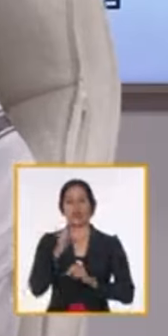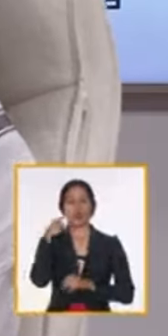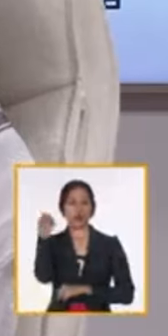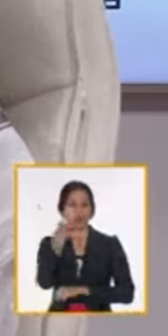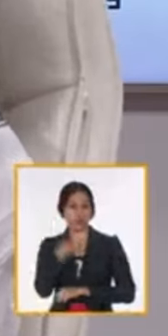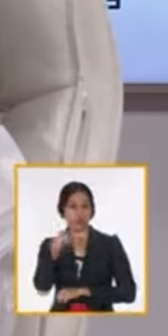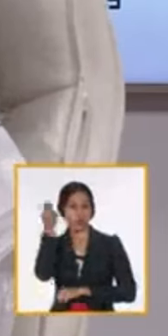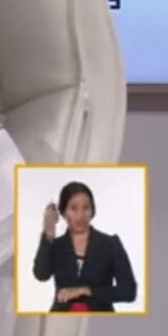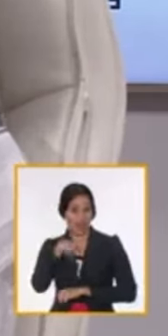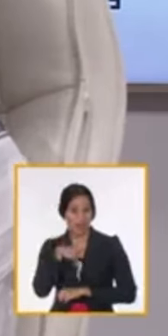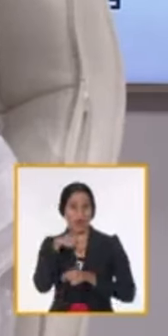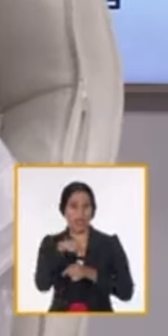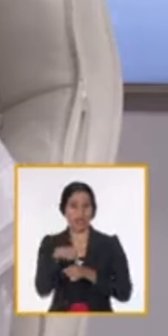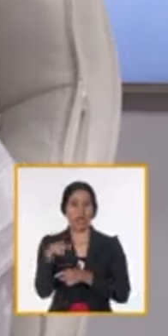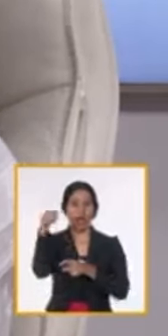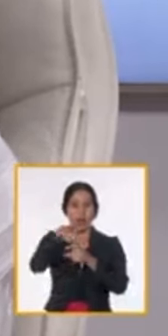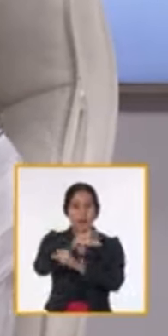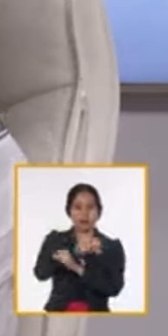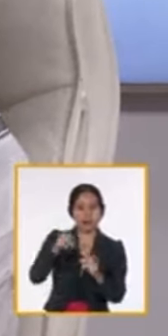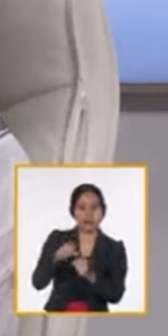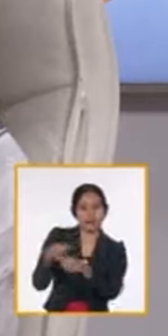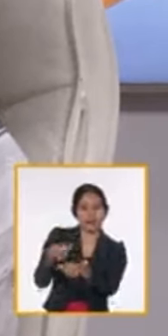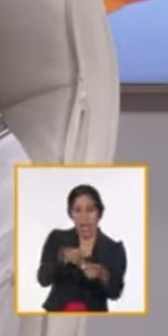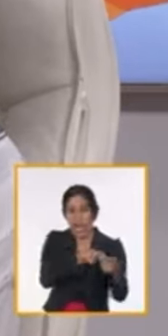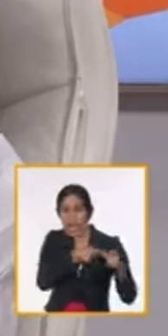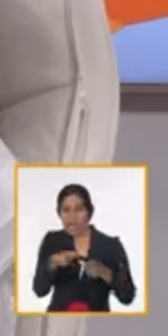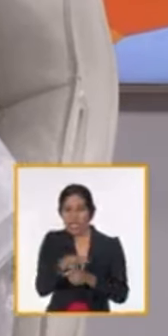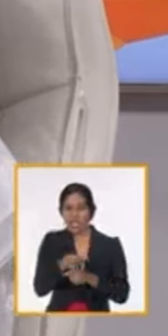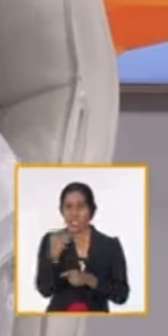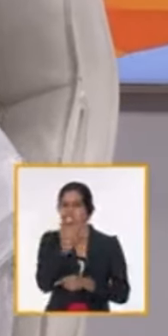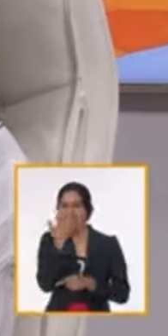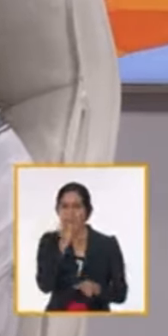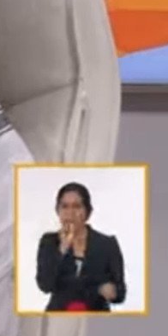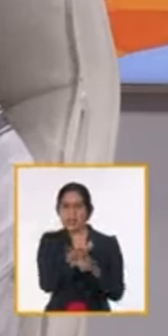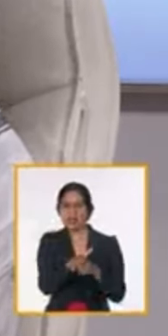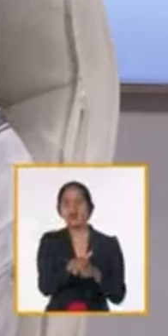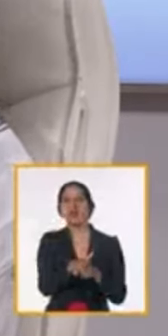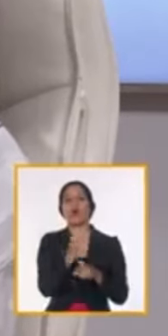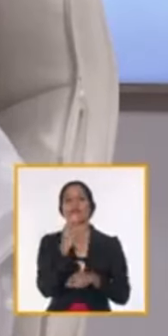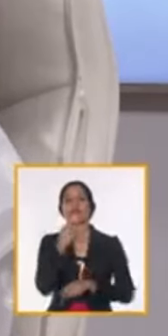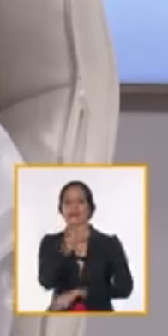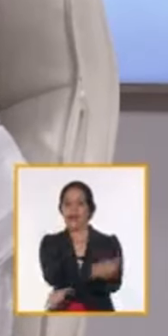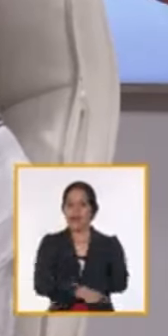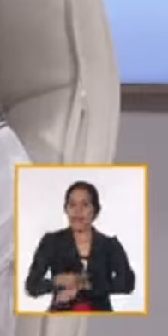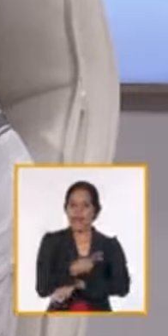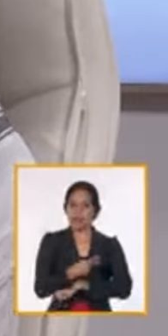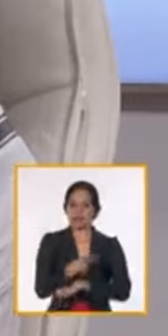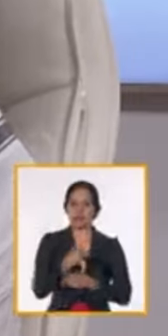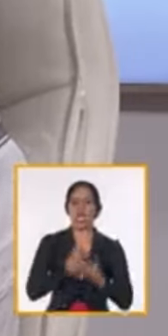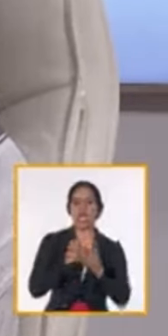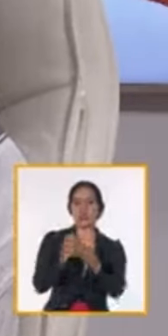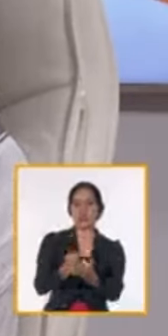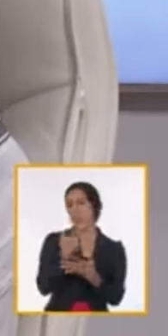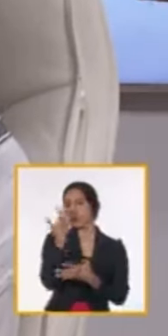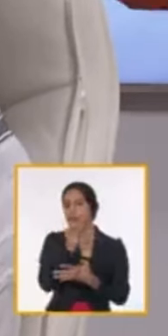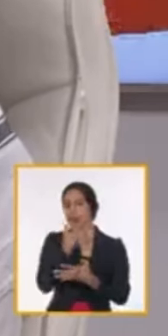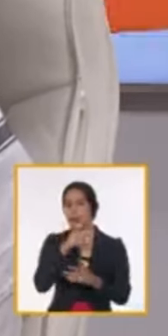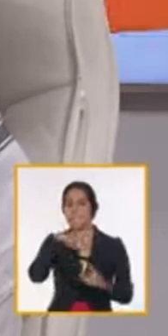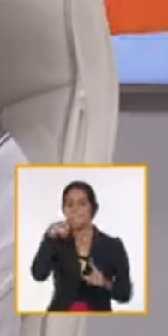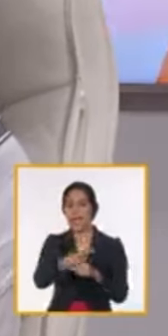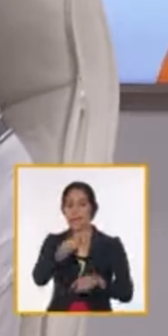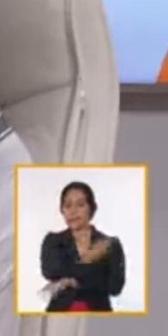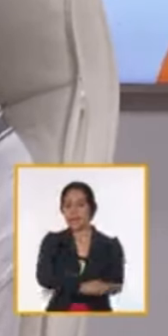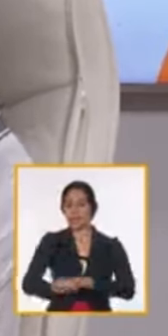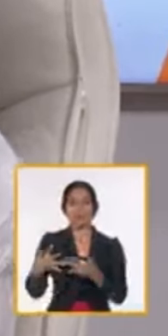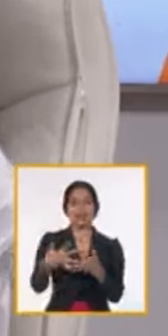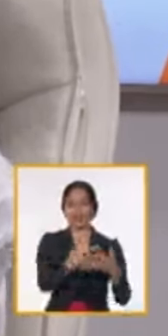una guerra impulsada o llevada a cabo por Israel y apoyada por los Estados Unidos. Ven que las